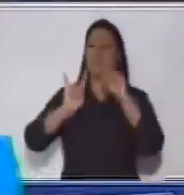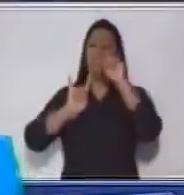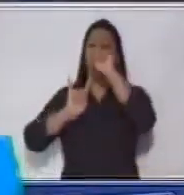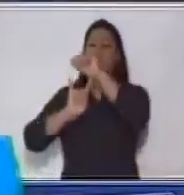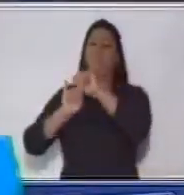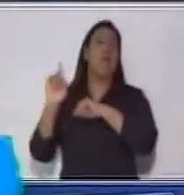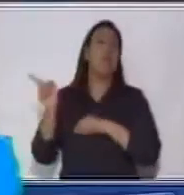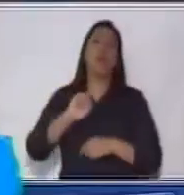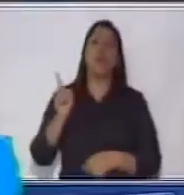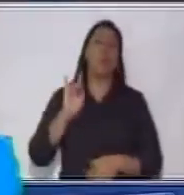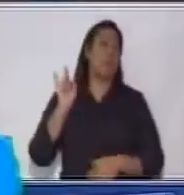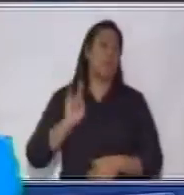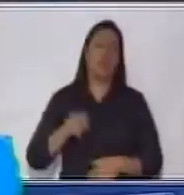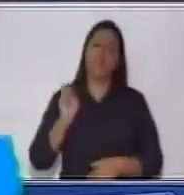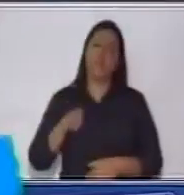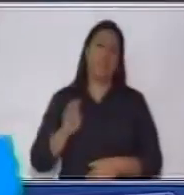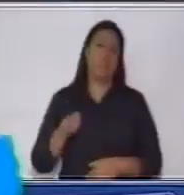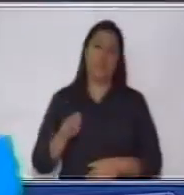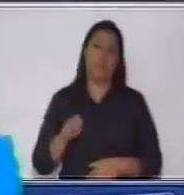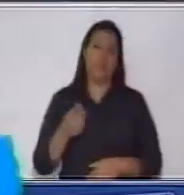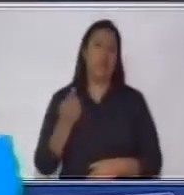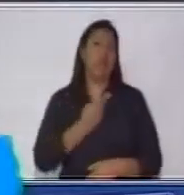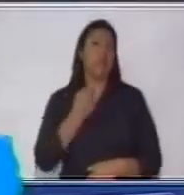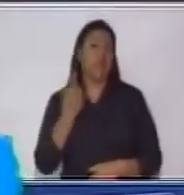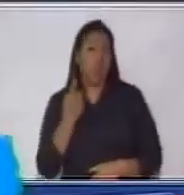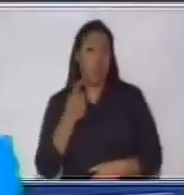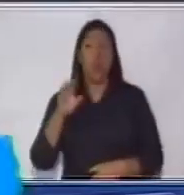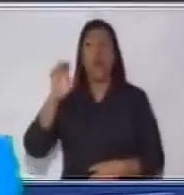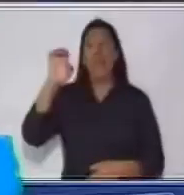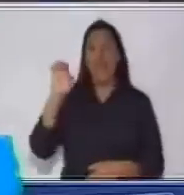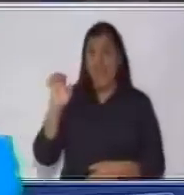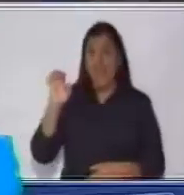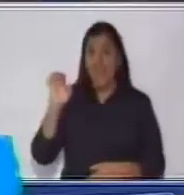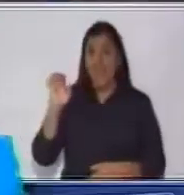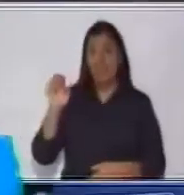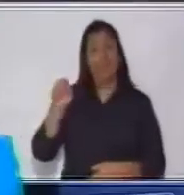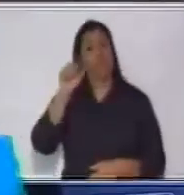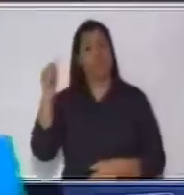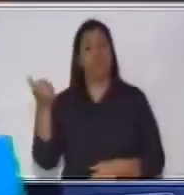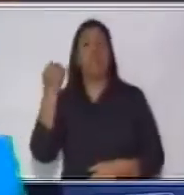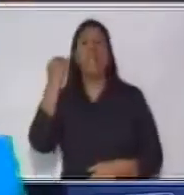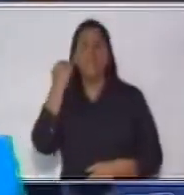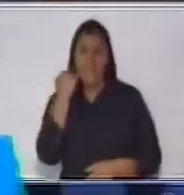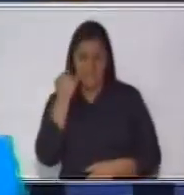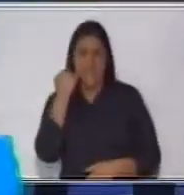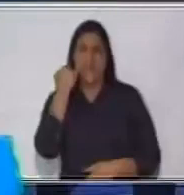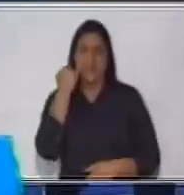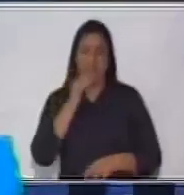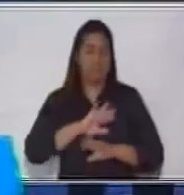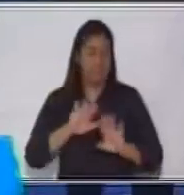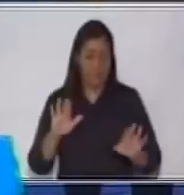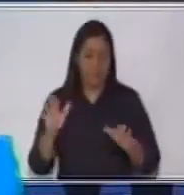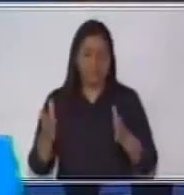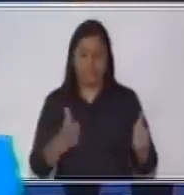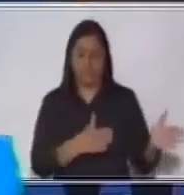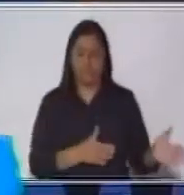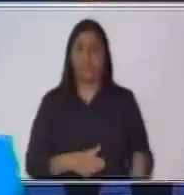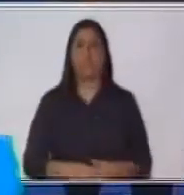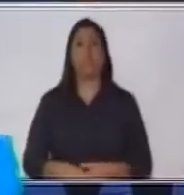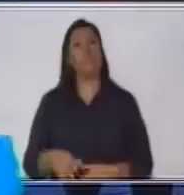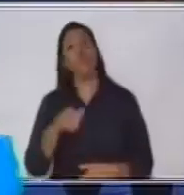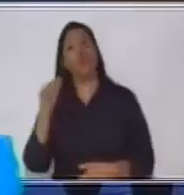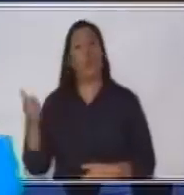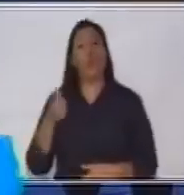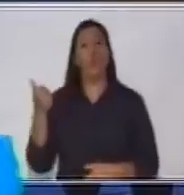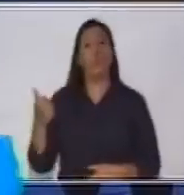diéresis, únicamente con las vocales E, E, I. Y por último tenemos la